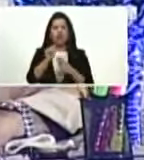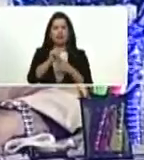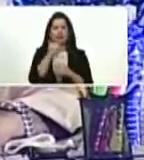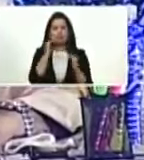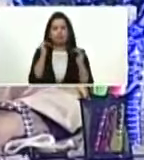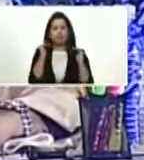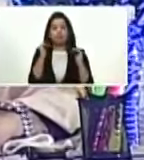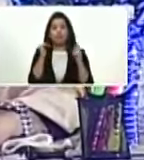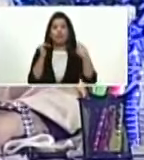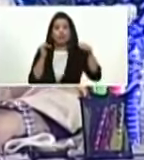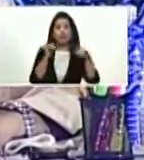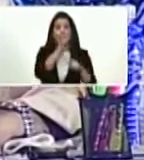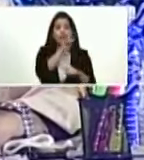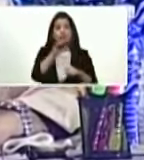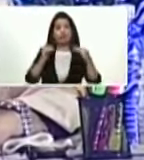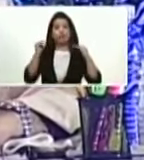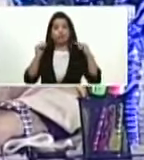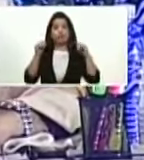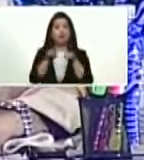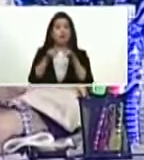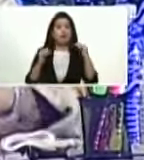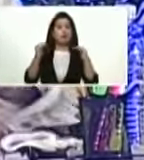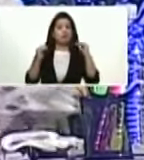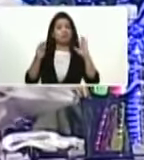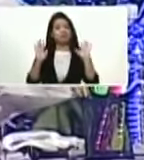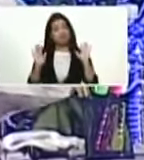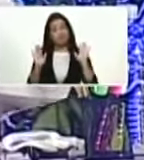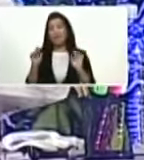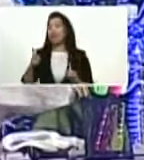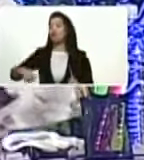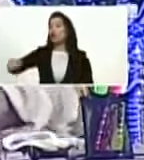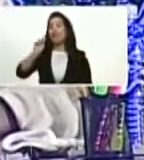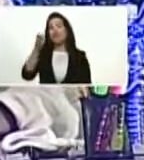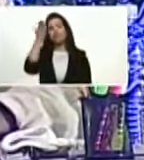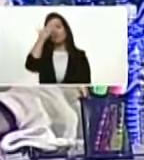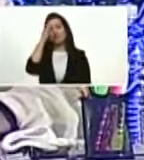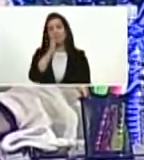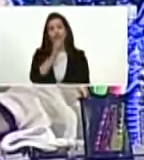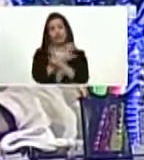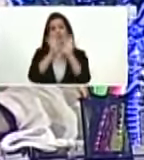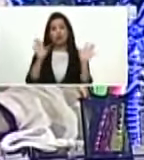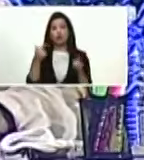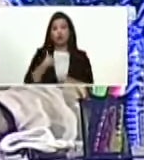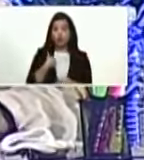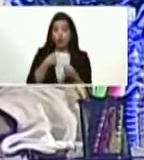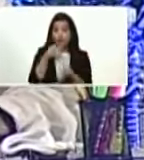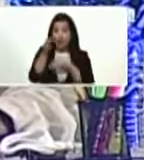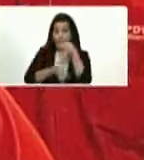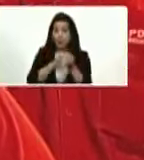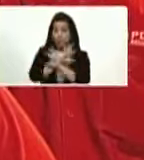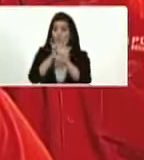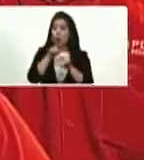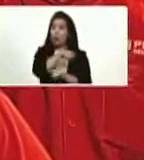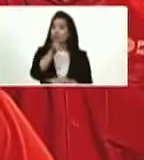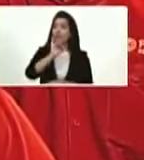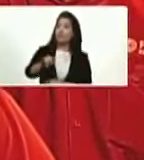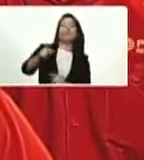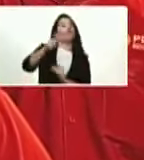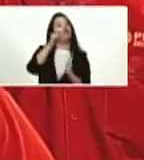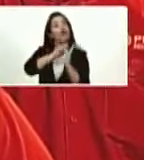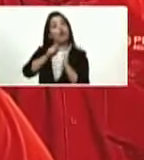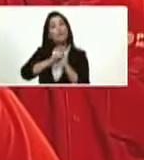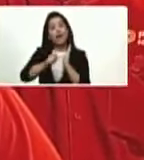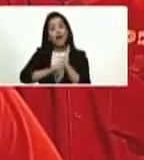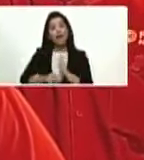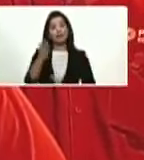país productivo. Entonces, todos estos temas que yo te estoy orientando deben tomar nota y